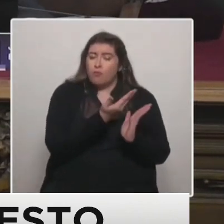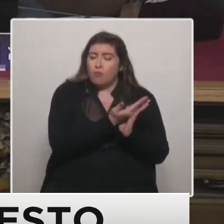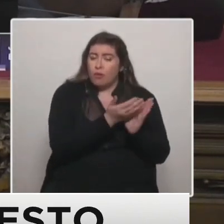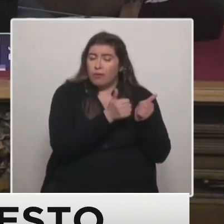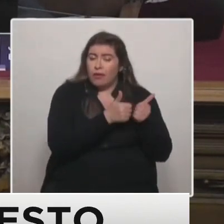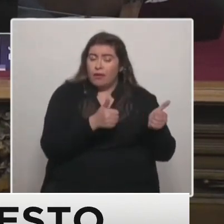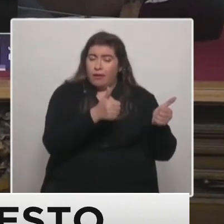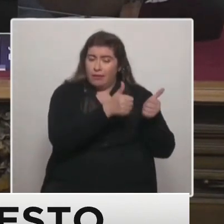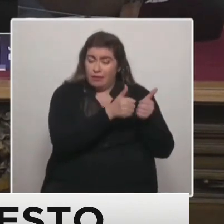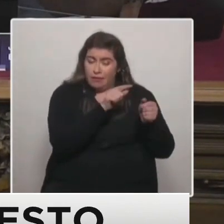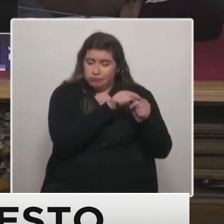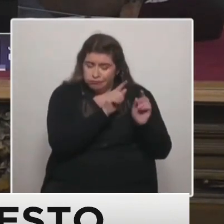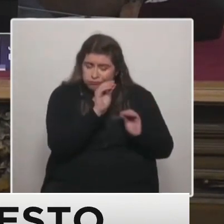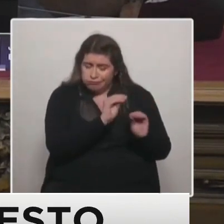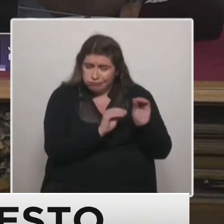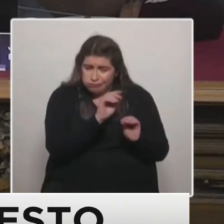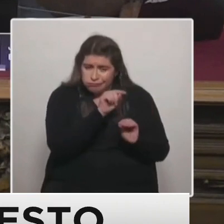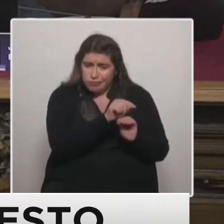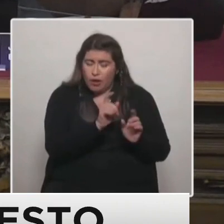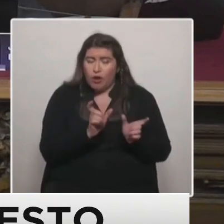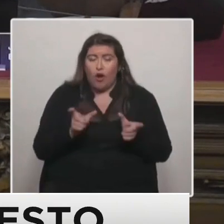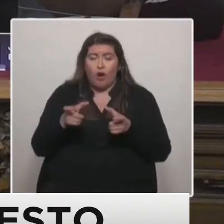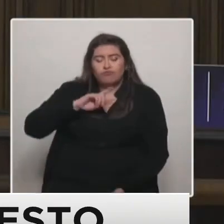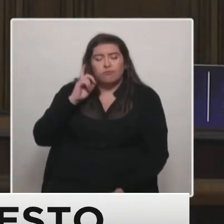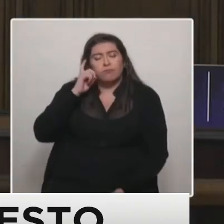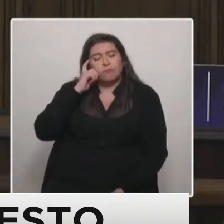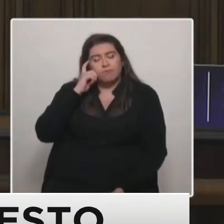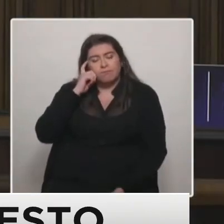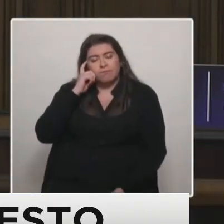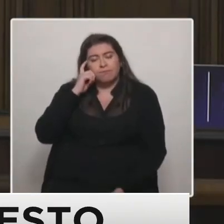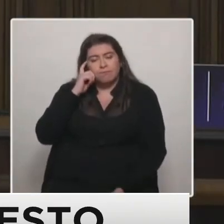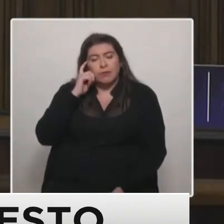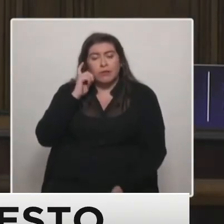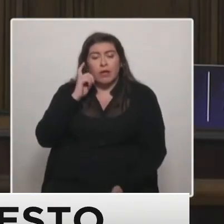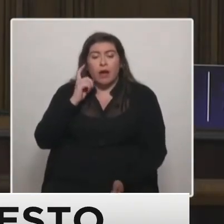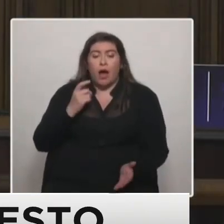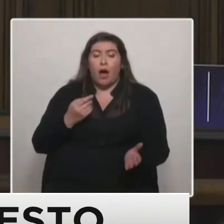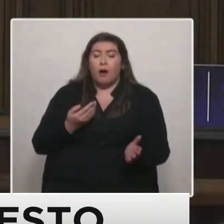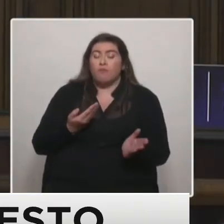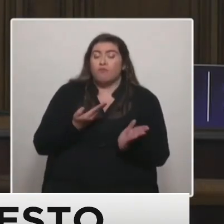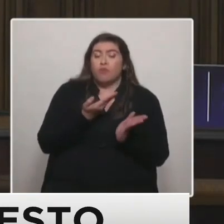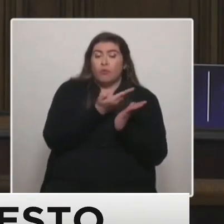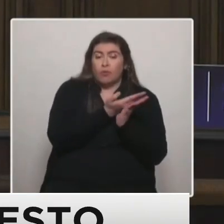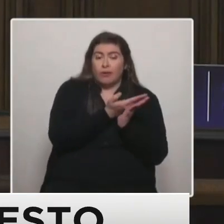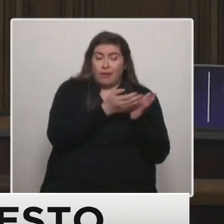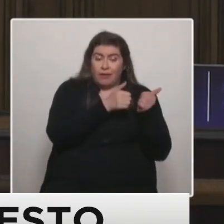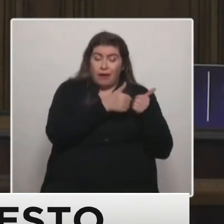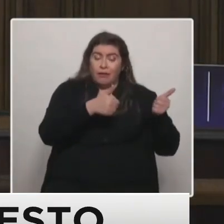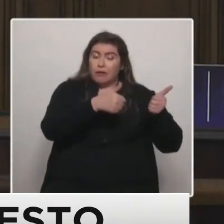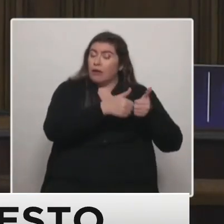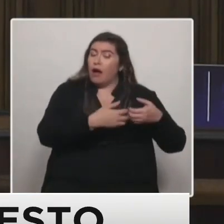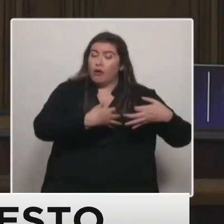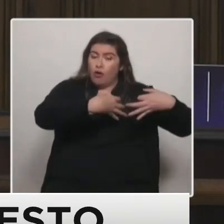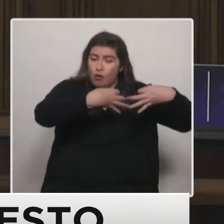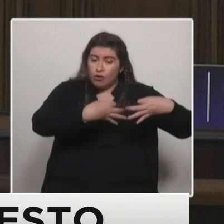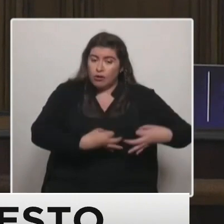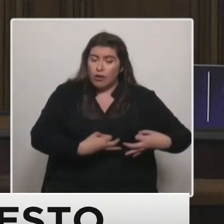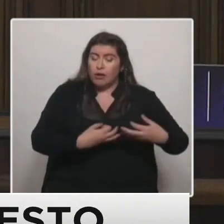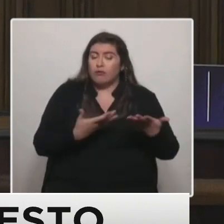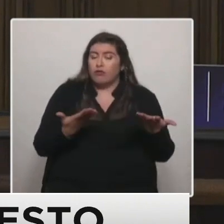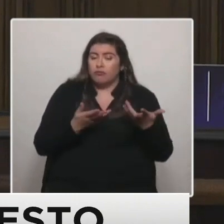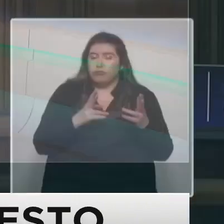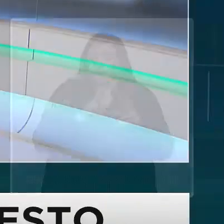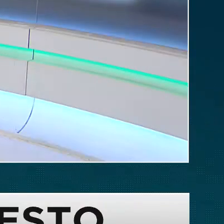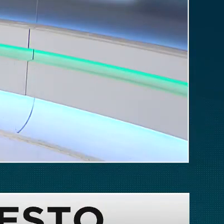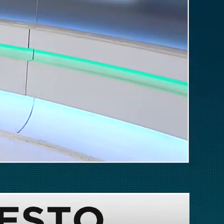claro no podemos simplemente quejar y no hacer nada o ponerle el hombro y echarle para adelante lo que estamos haciendo lo que presupuestó nos tiene que ayudar a